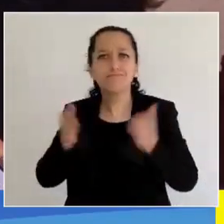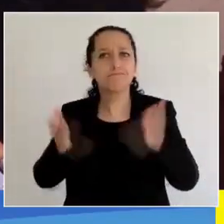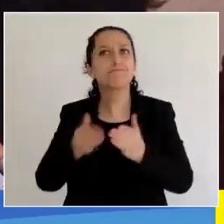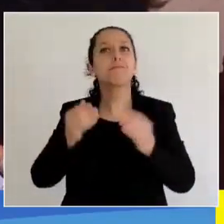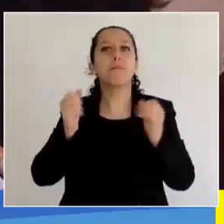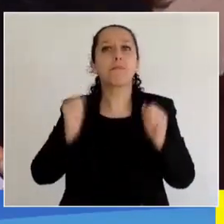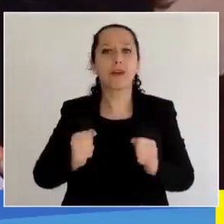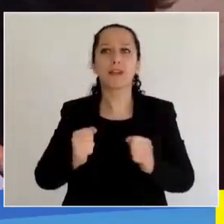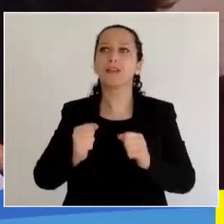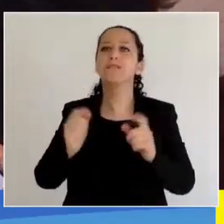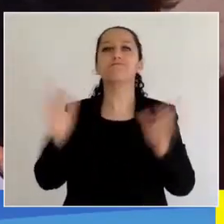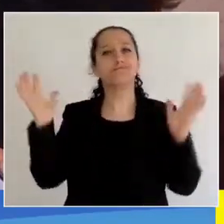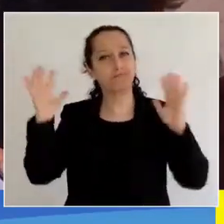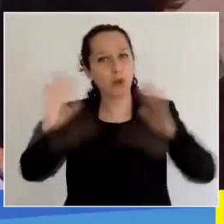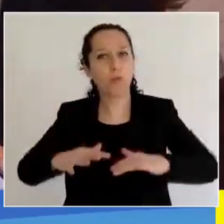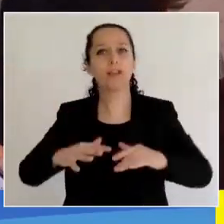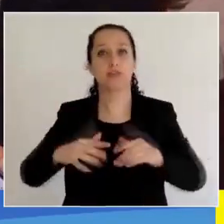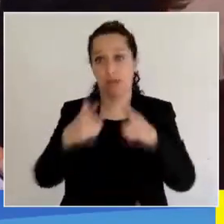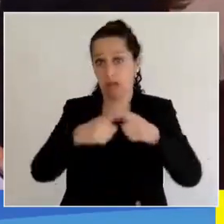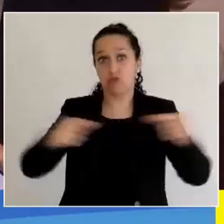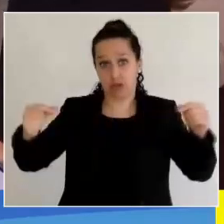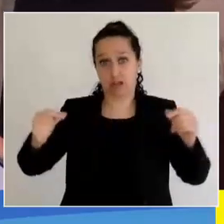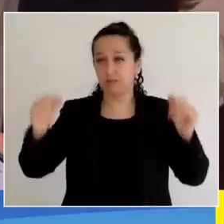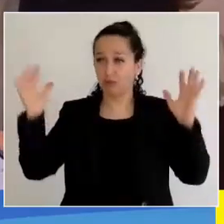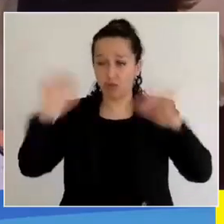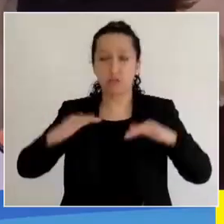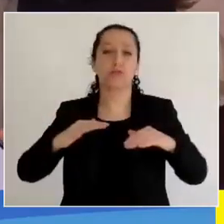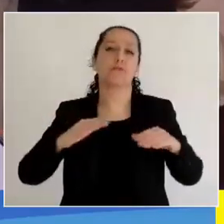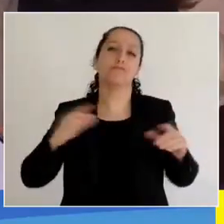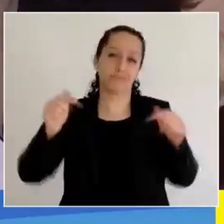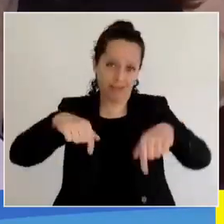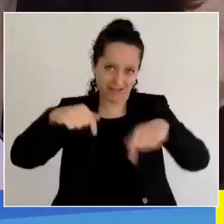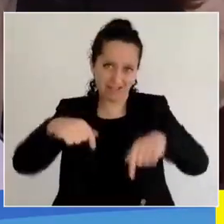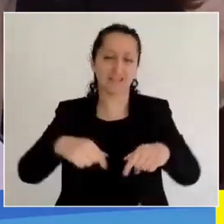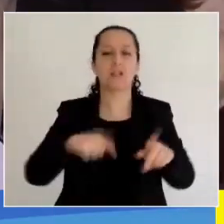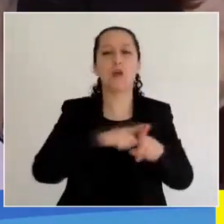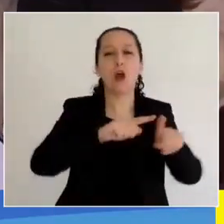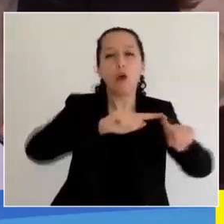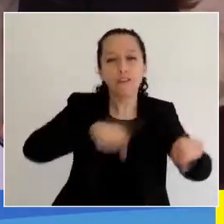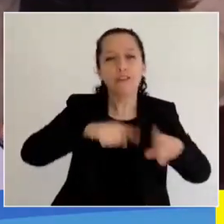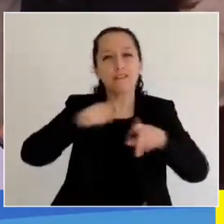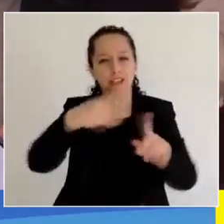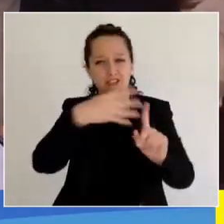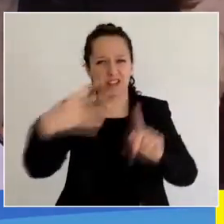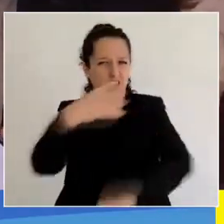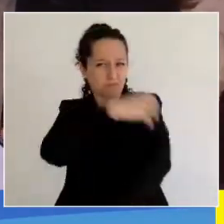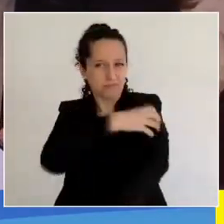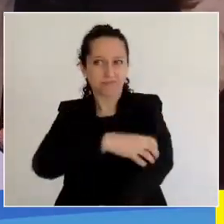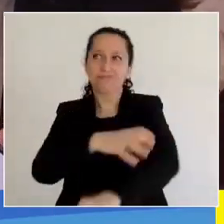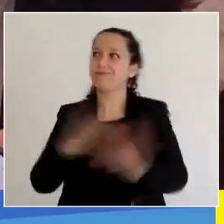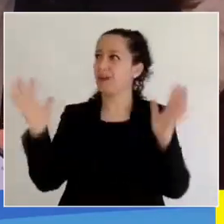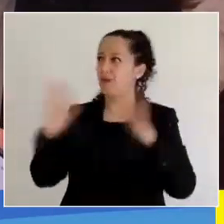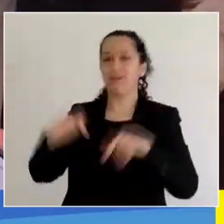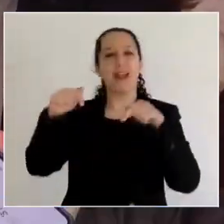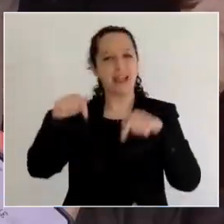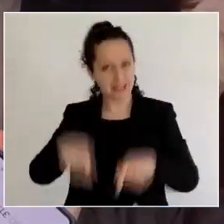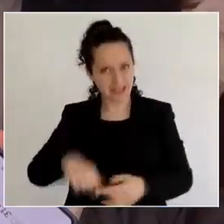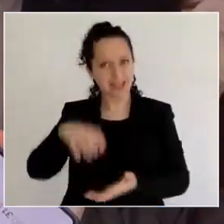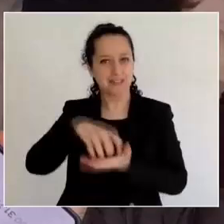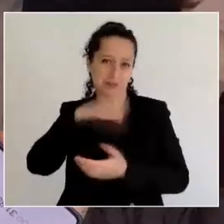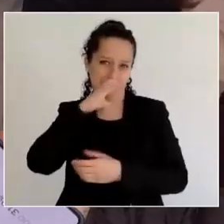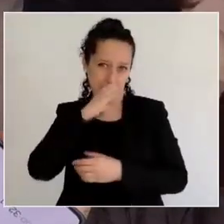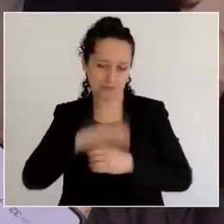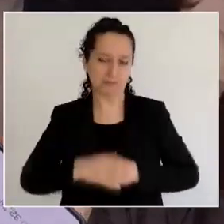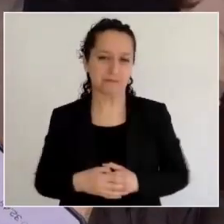justamente traer este encuentro nacional de oficinas de las diversidades de los distintos municipios de Chile acá a la comuna de